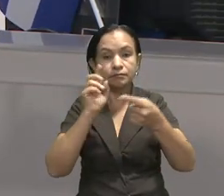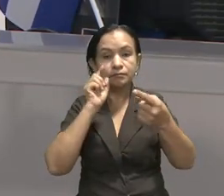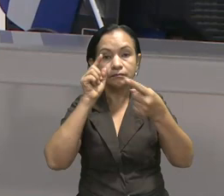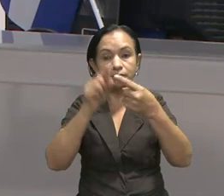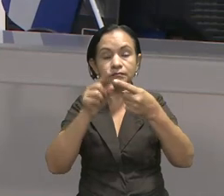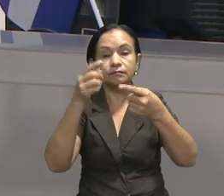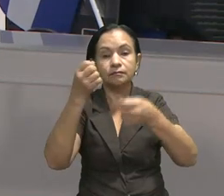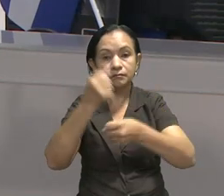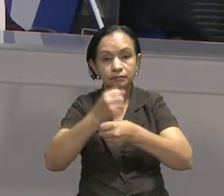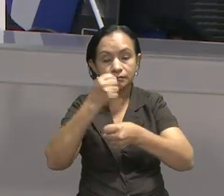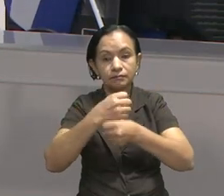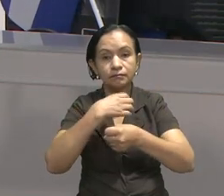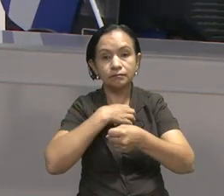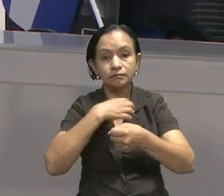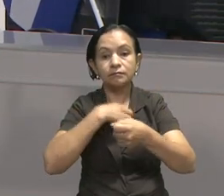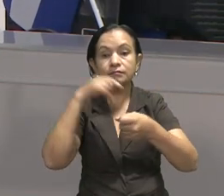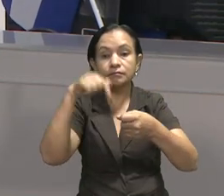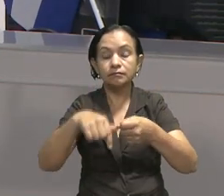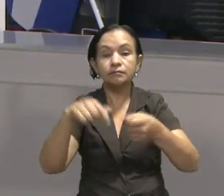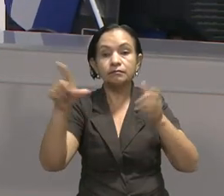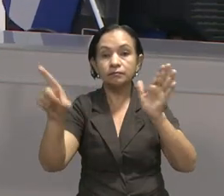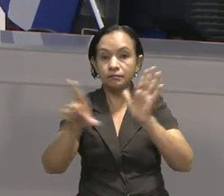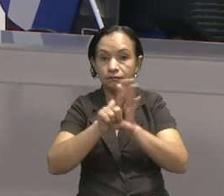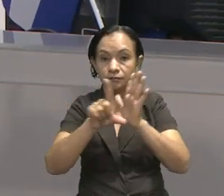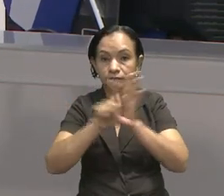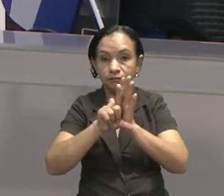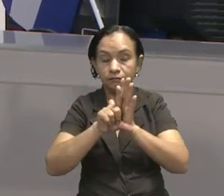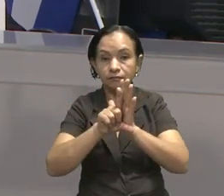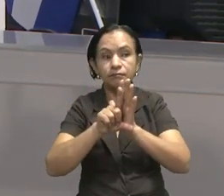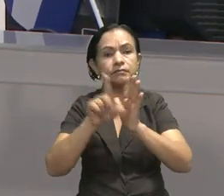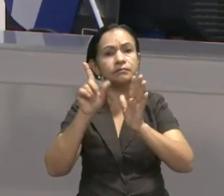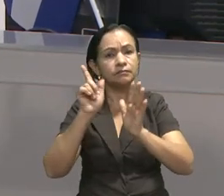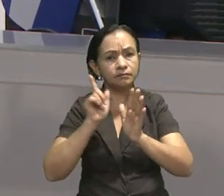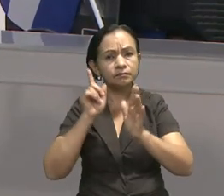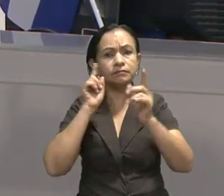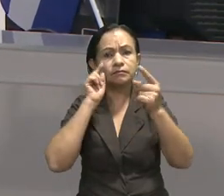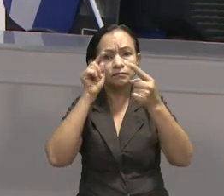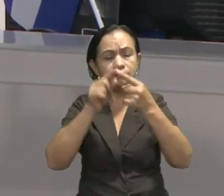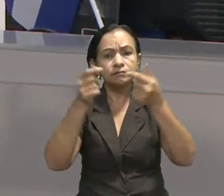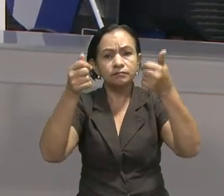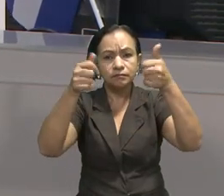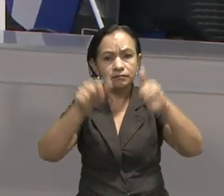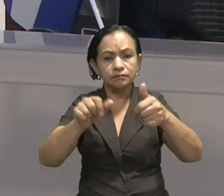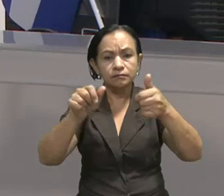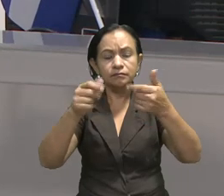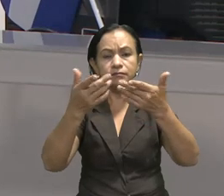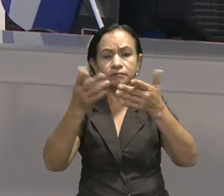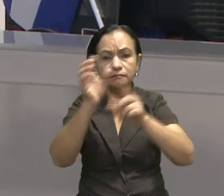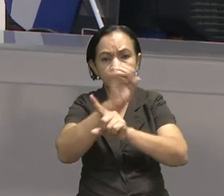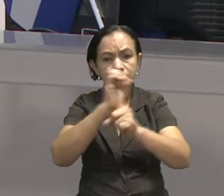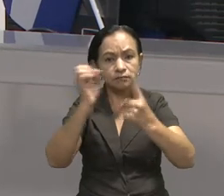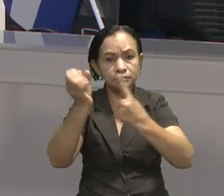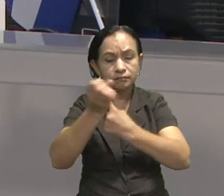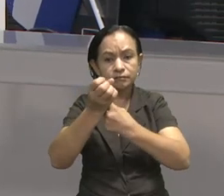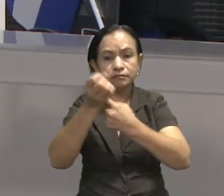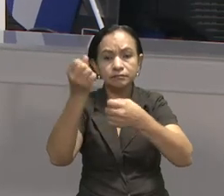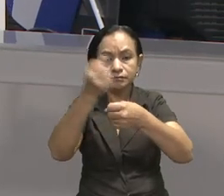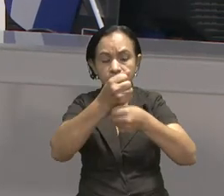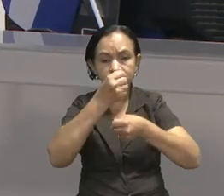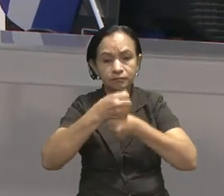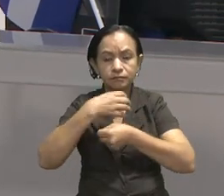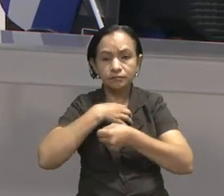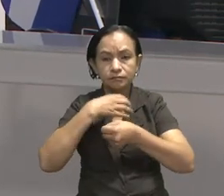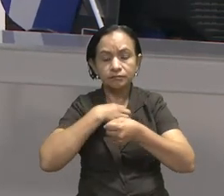y funciones. La presente ley tiene por objeto establecer las bases de la organización y funcionamiento